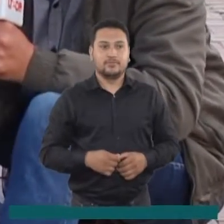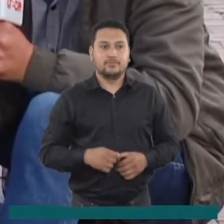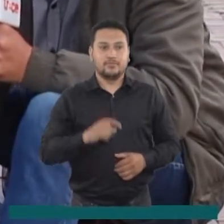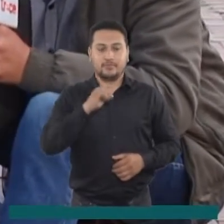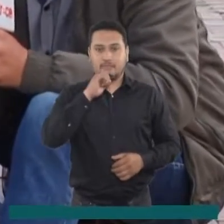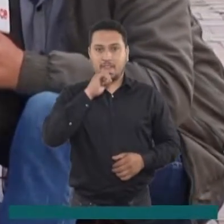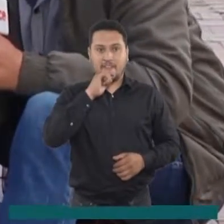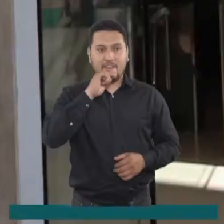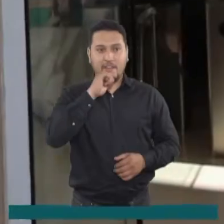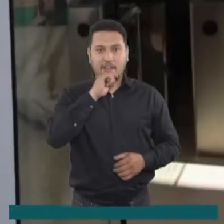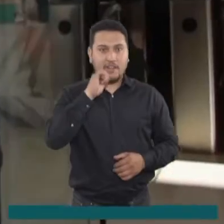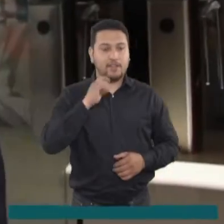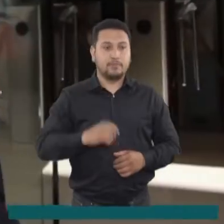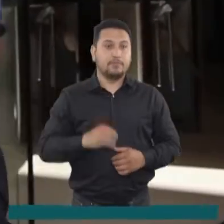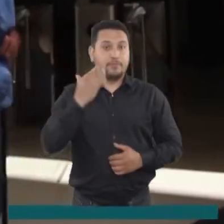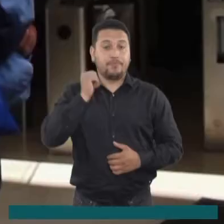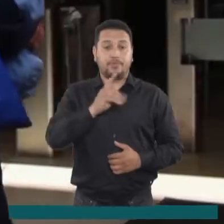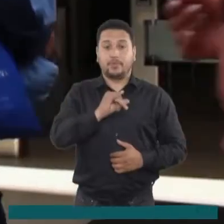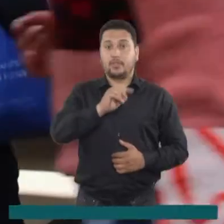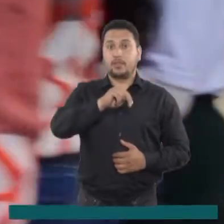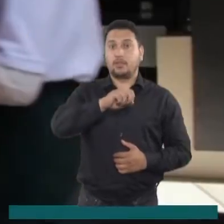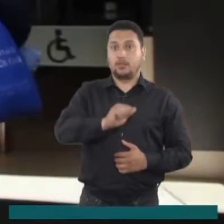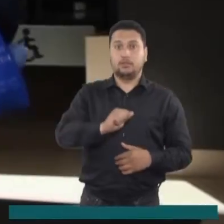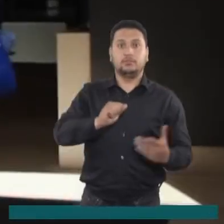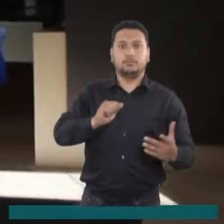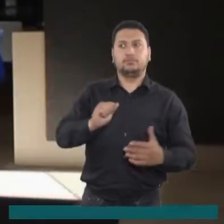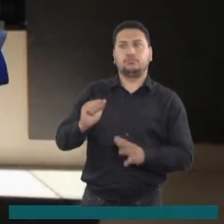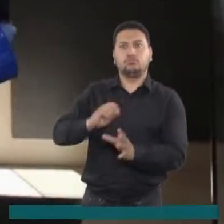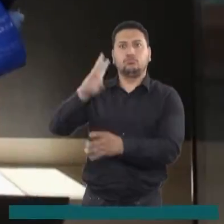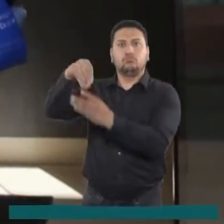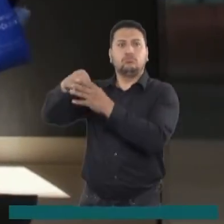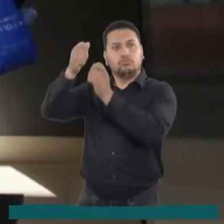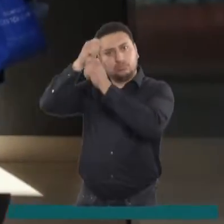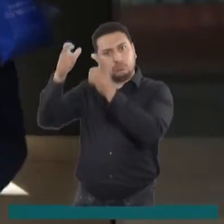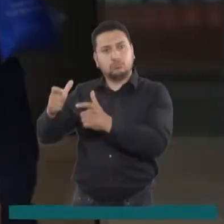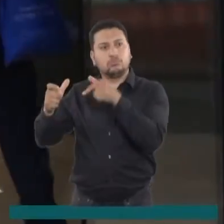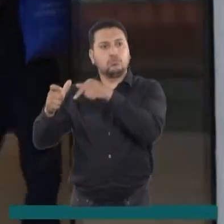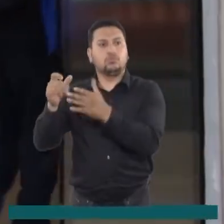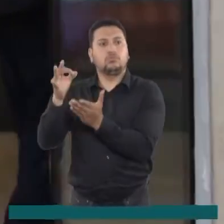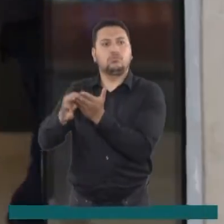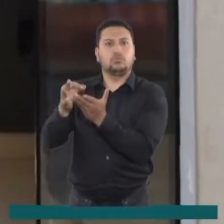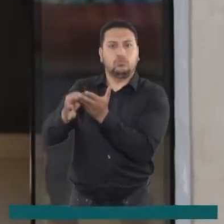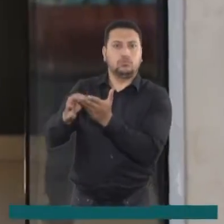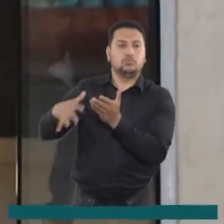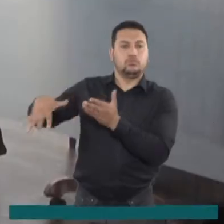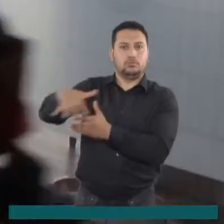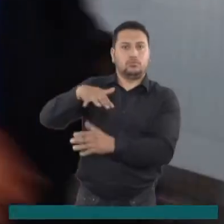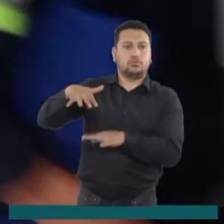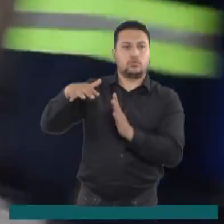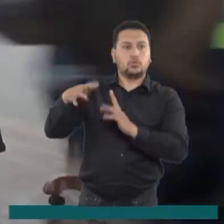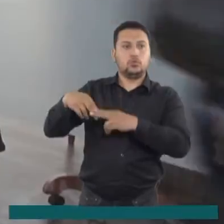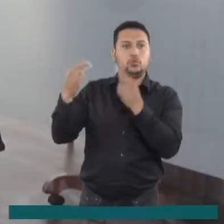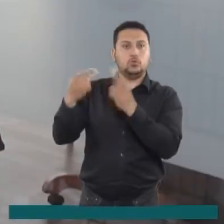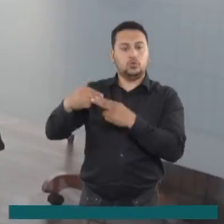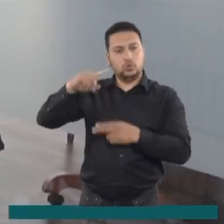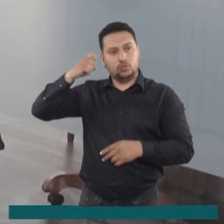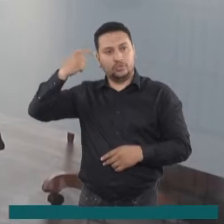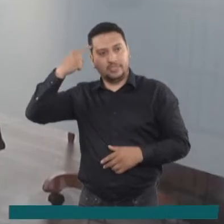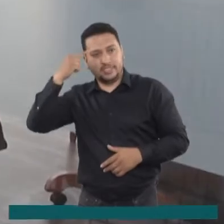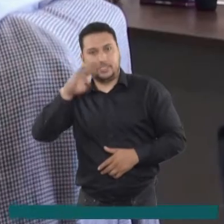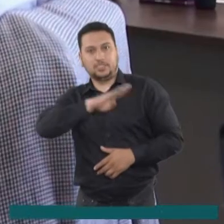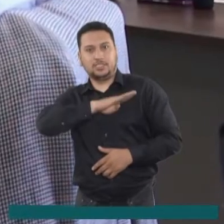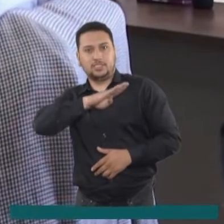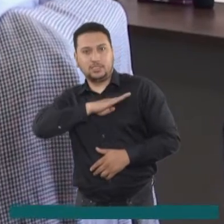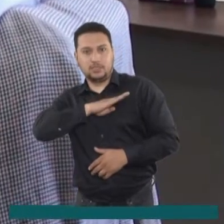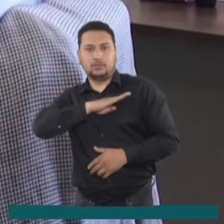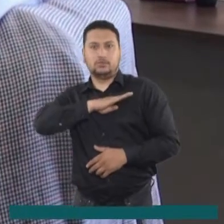qué rico. Diana ha embolado los zapatos a las más reconocidas dignidades de las últimas 3 décadas en la ciudad de